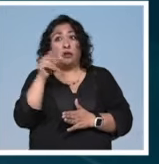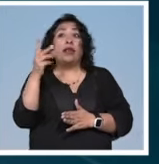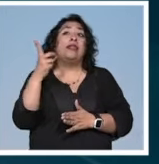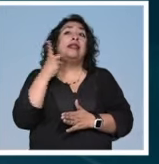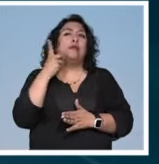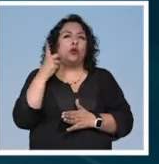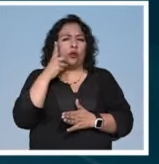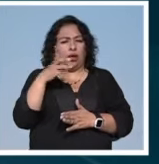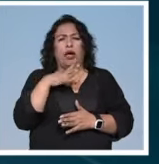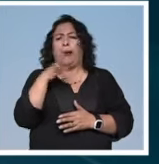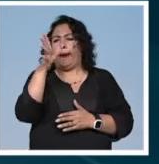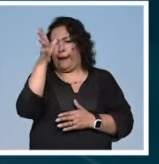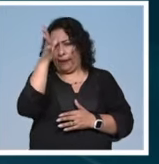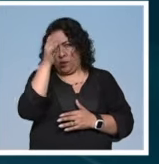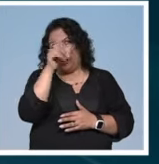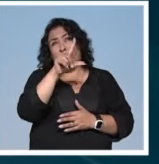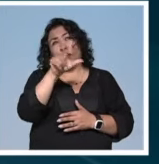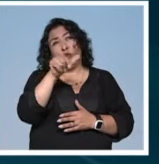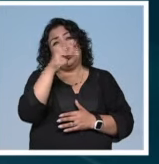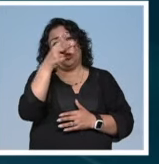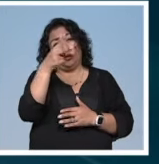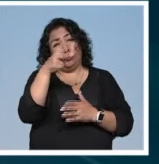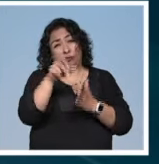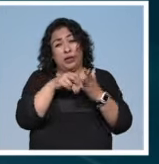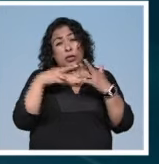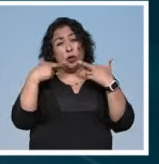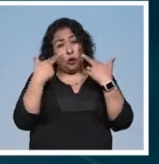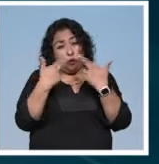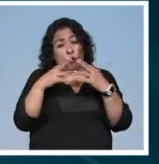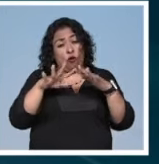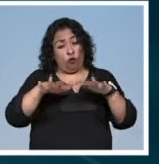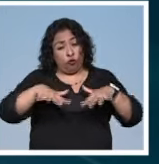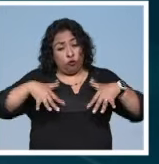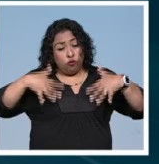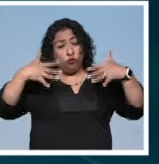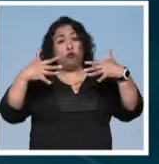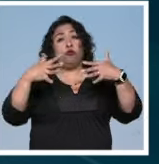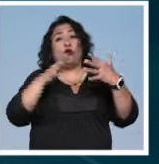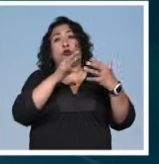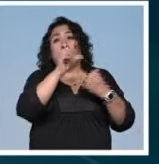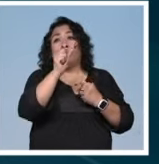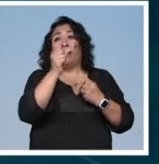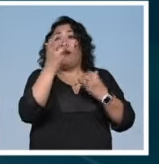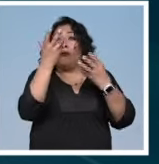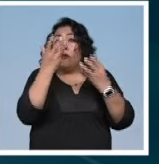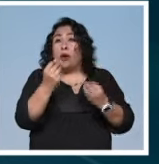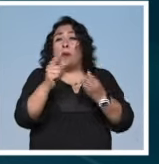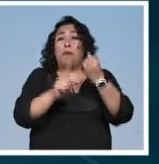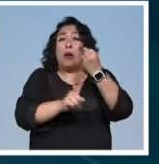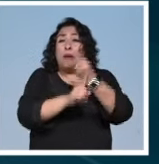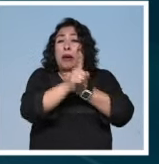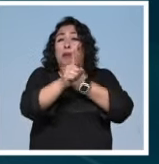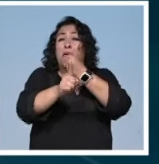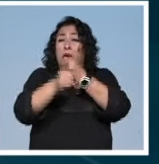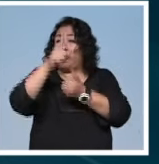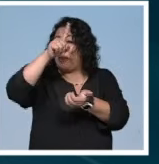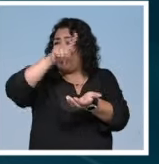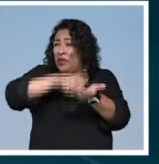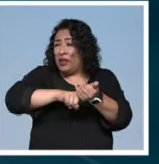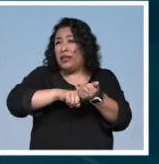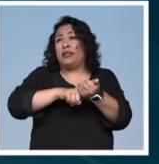llegaron a un acuerdo después de dos meses de reunido el Congreso Constituyente ante la gran cantidad de problemas internos,